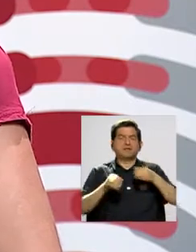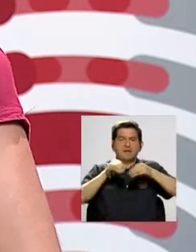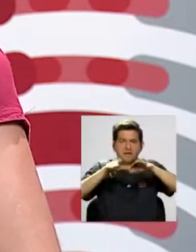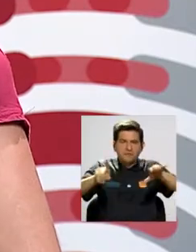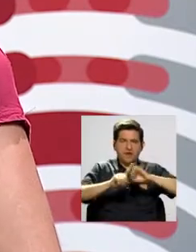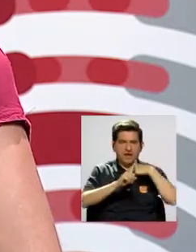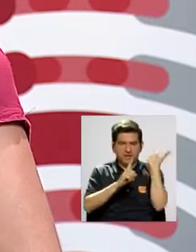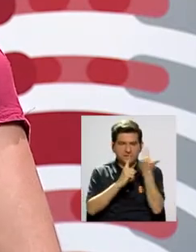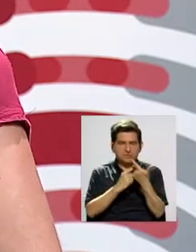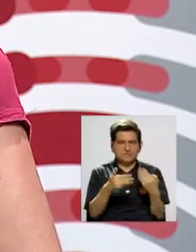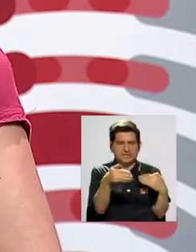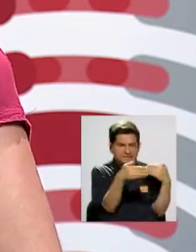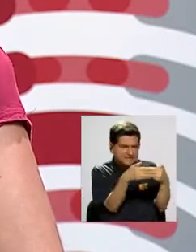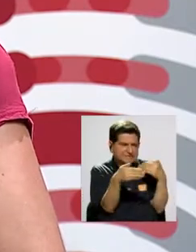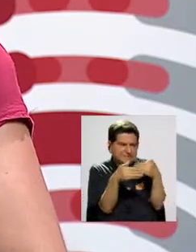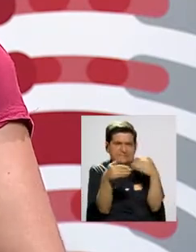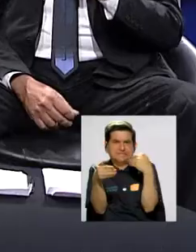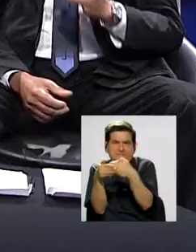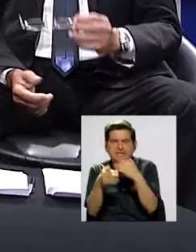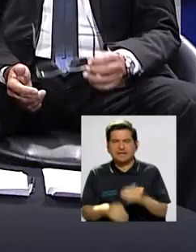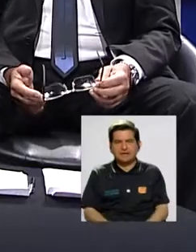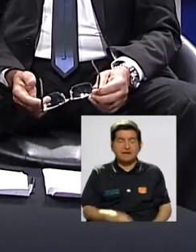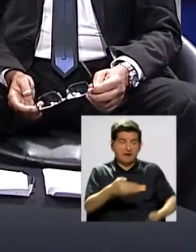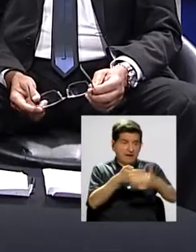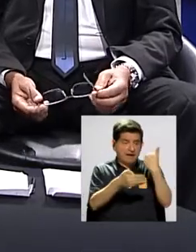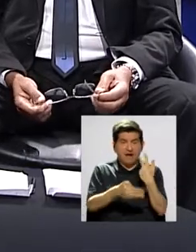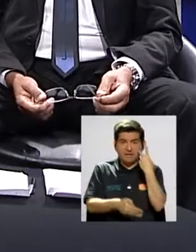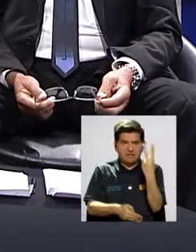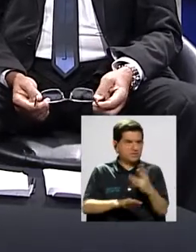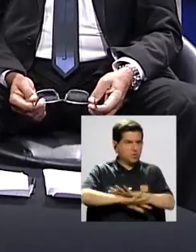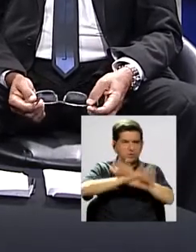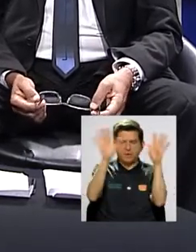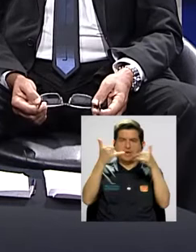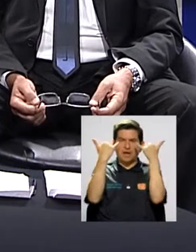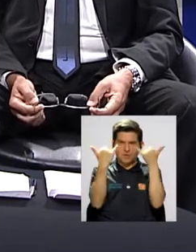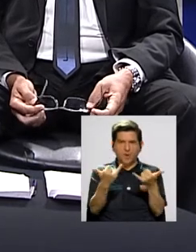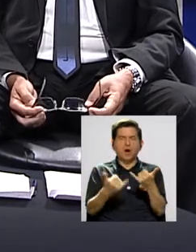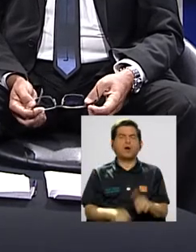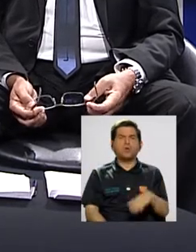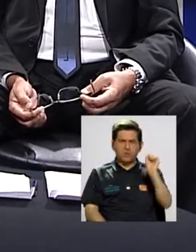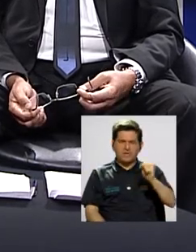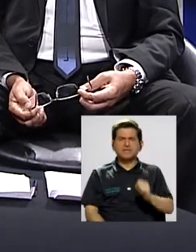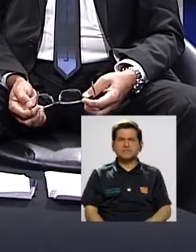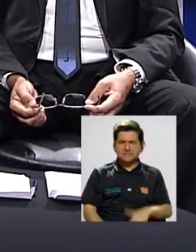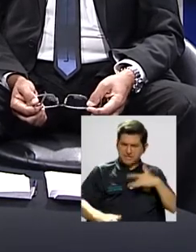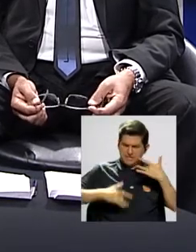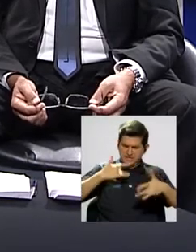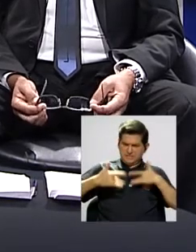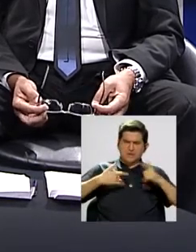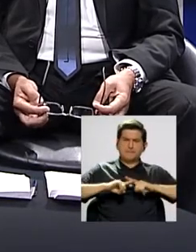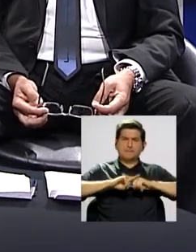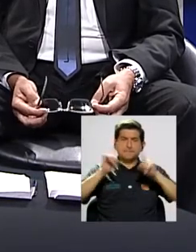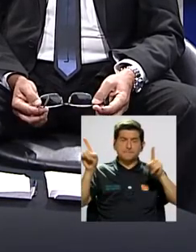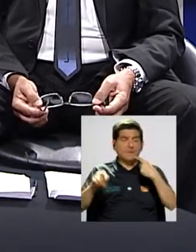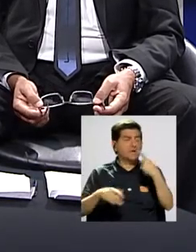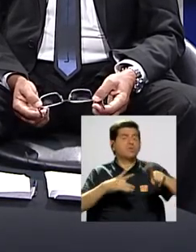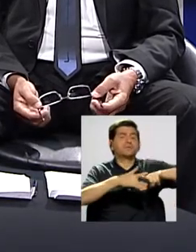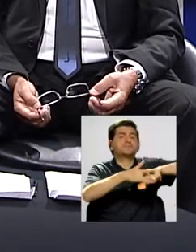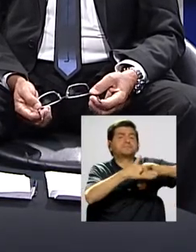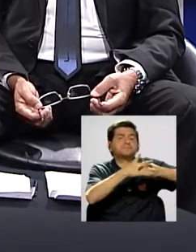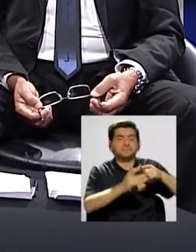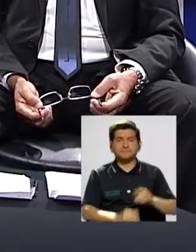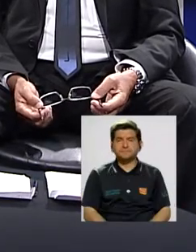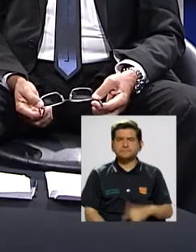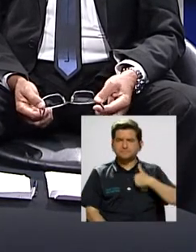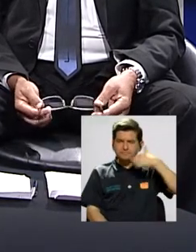sociales mucho más cercanas, y entonces lo que antes no veíamos tan claro ahora es como muy palpable. Pero lo que decía al inicio, me